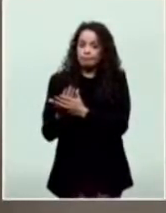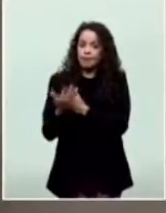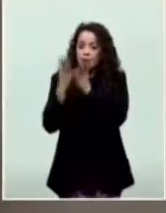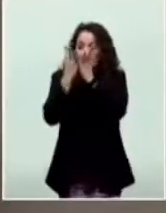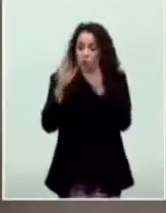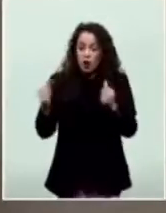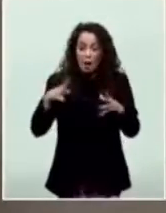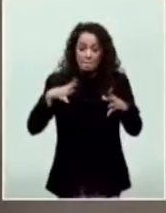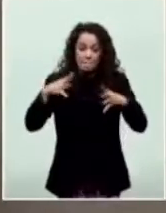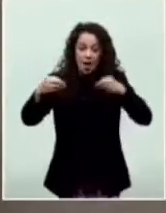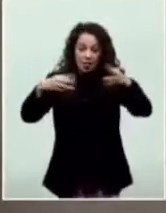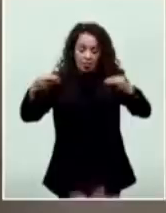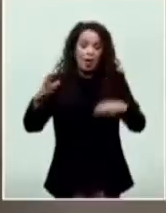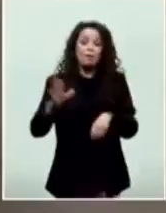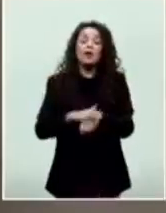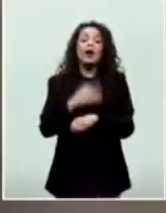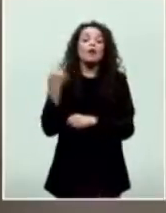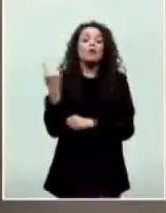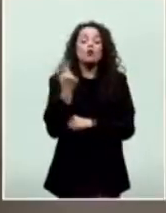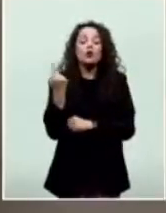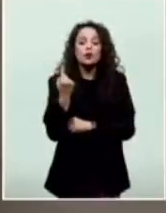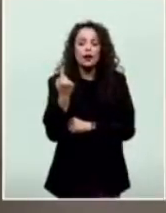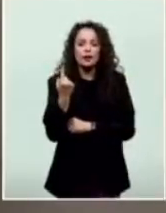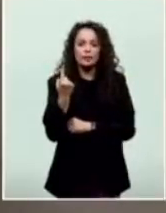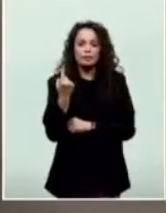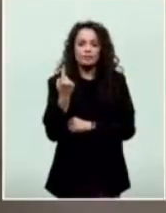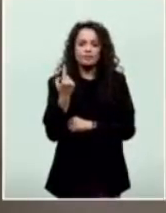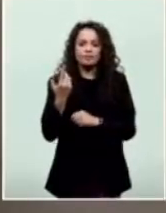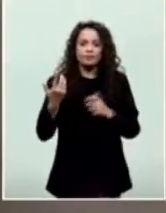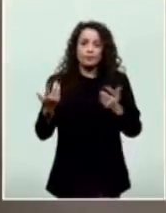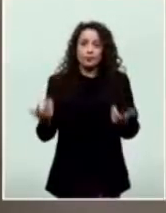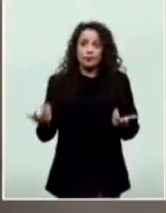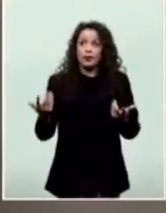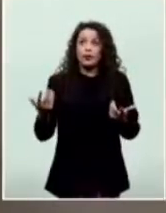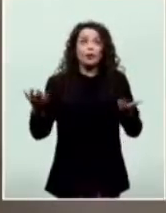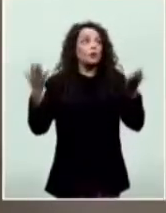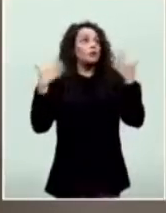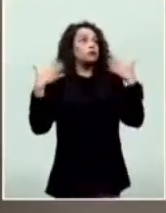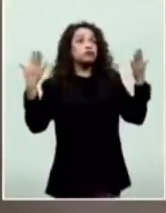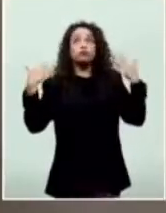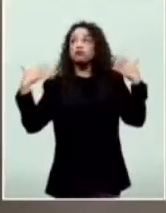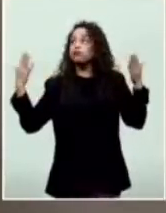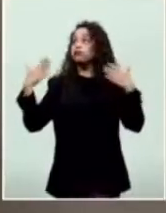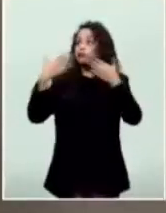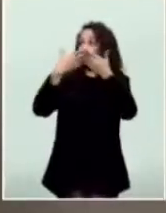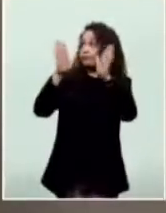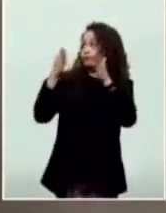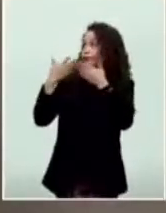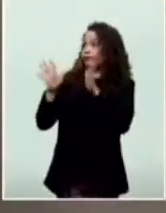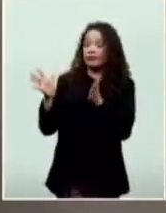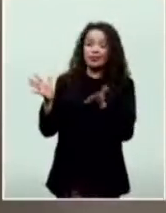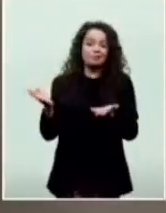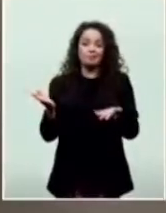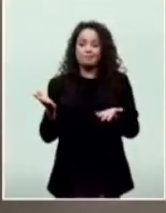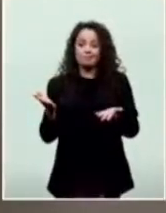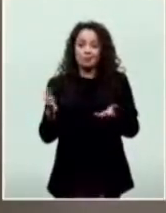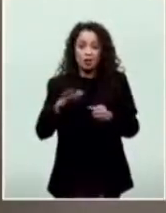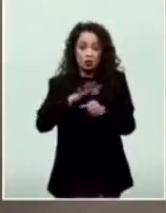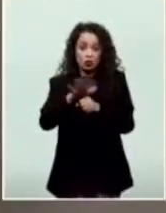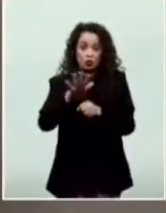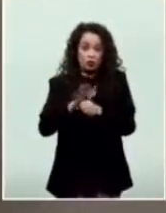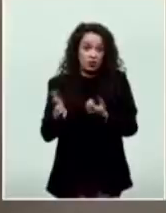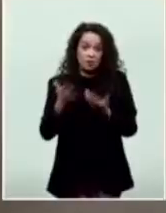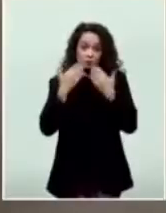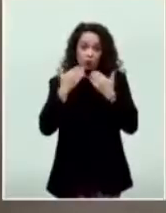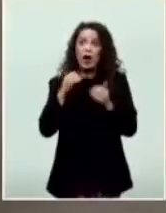no hay las condiciones para que la ventilación esté a suficiente. Por ejemplo,